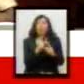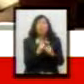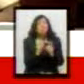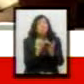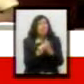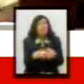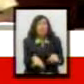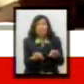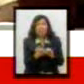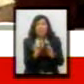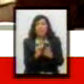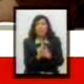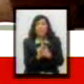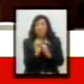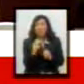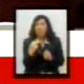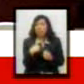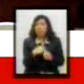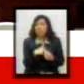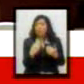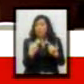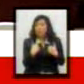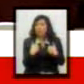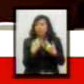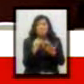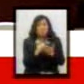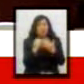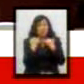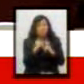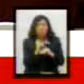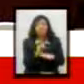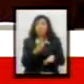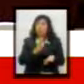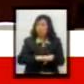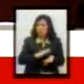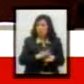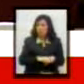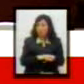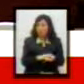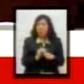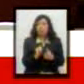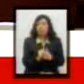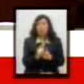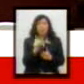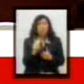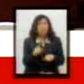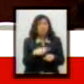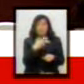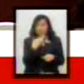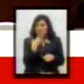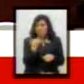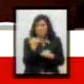fundamental es que si nosotros tenemos información sobre la situación cada vez mejor